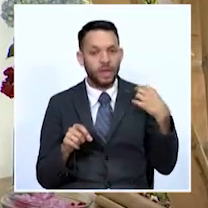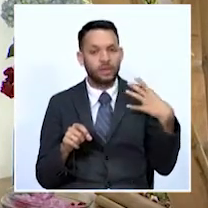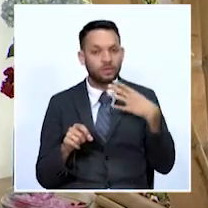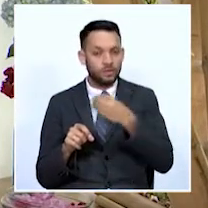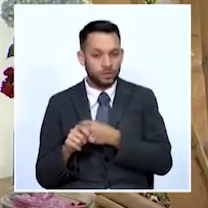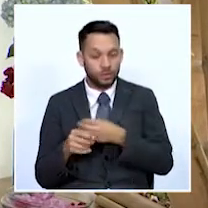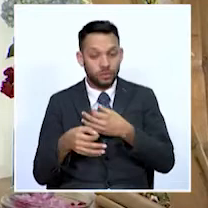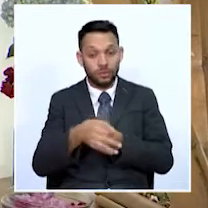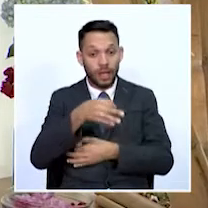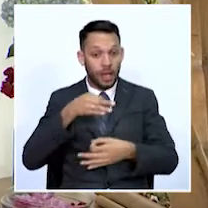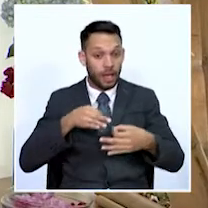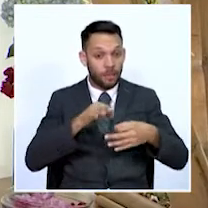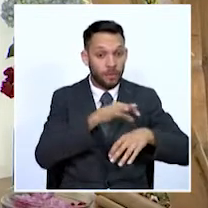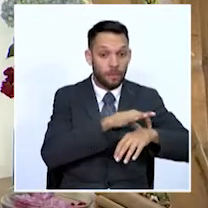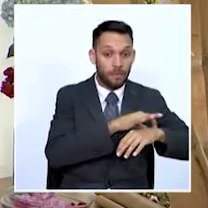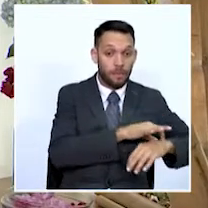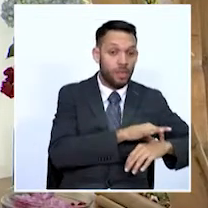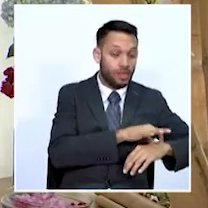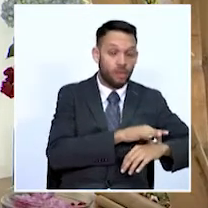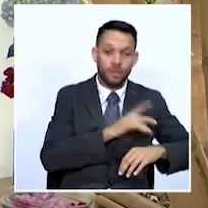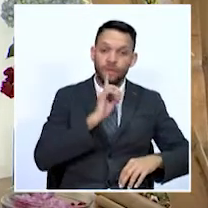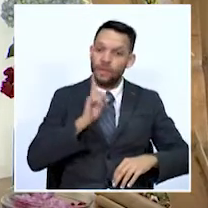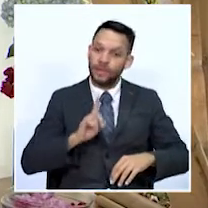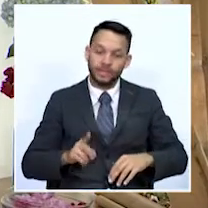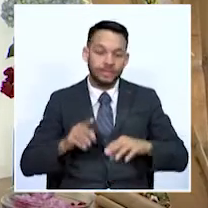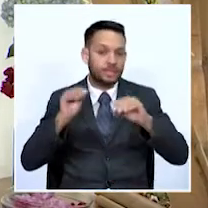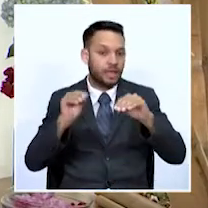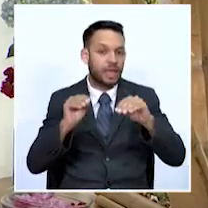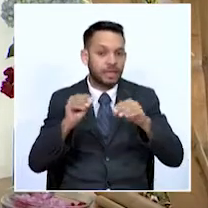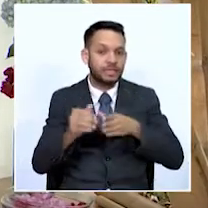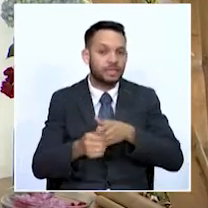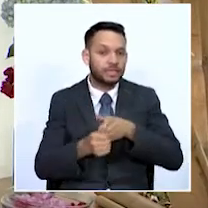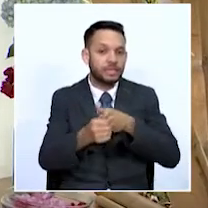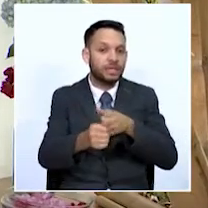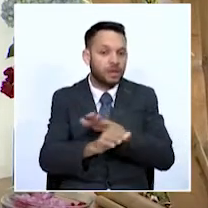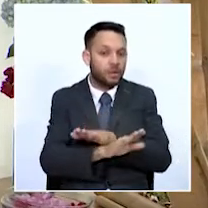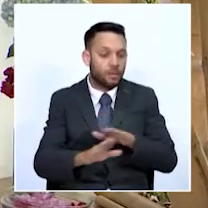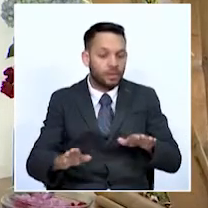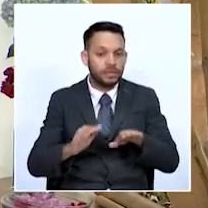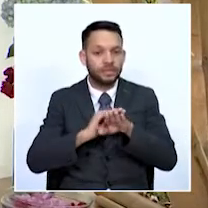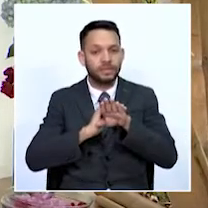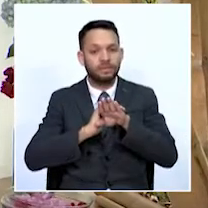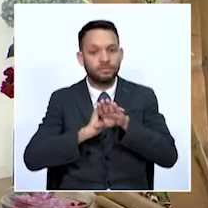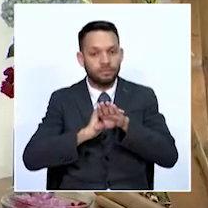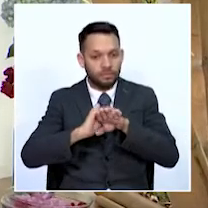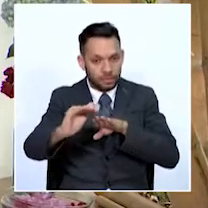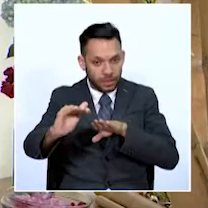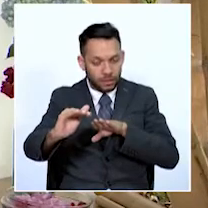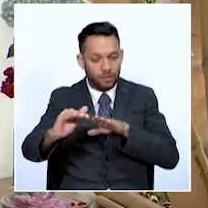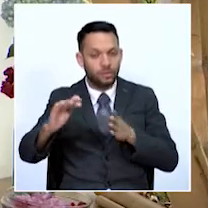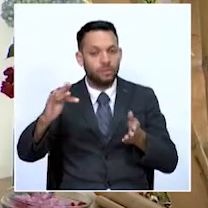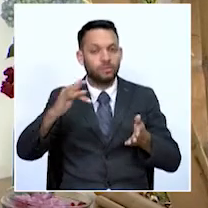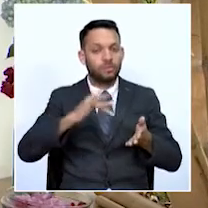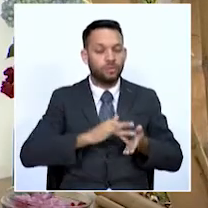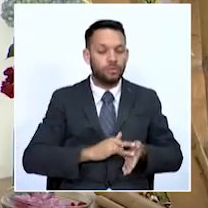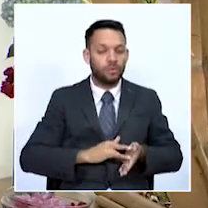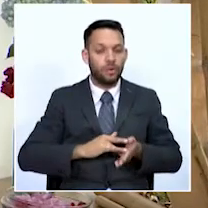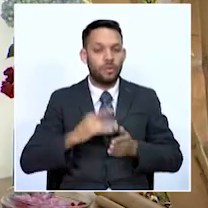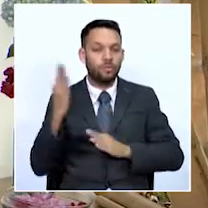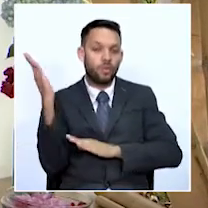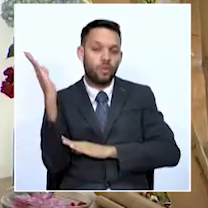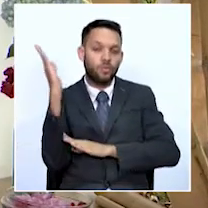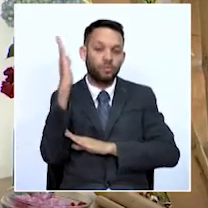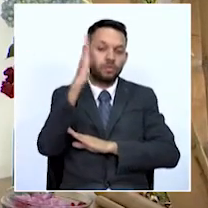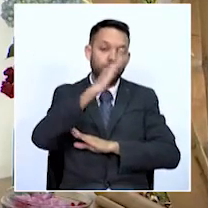no reemplaza una consulta médica y así como a ella, los invitamos a todos ustedes para que conozcan el Día del Dolor o el programa